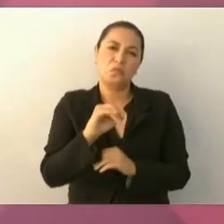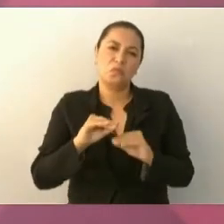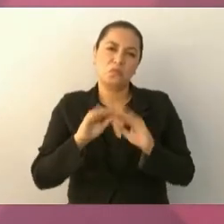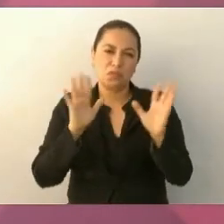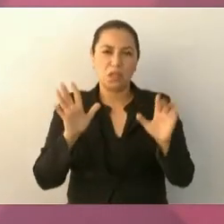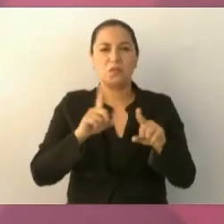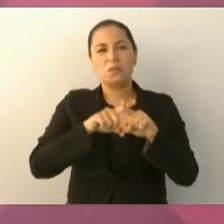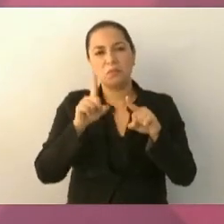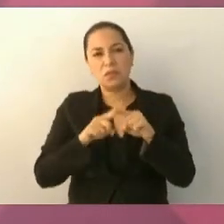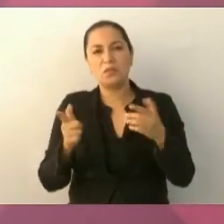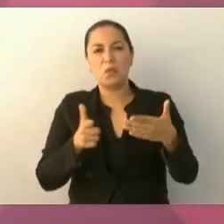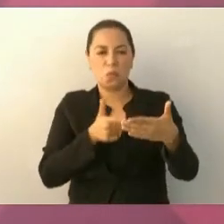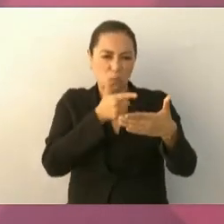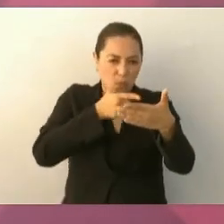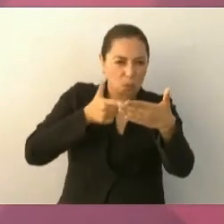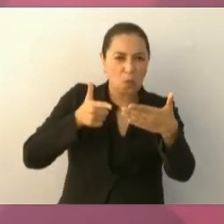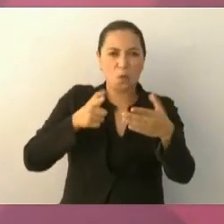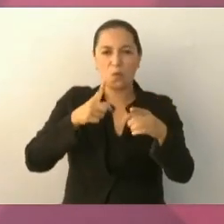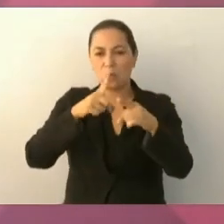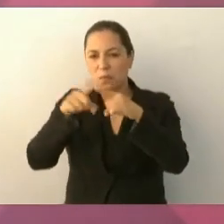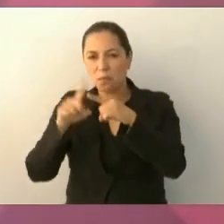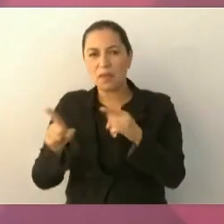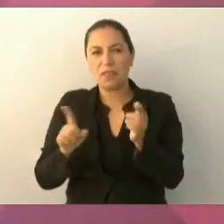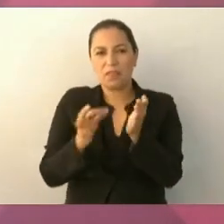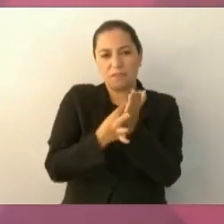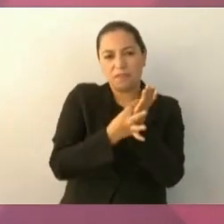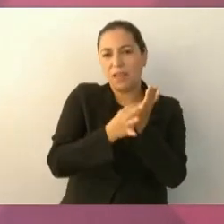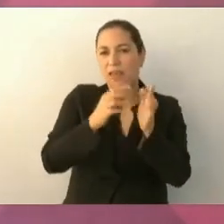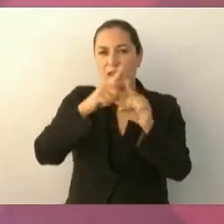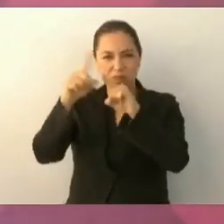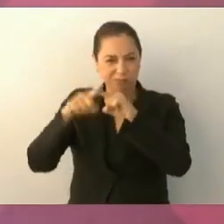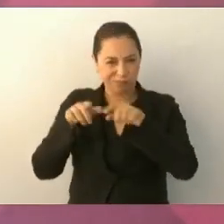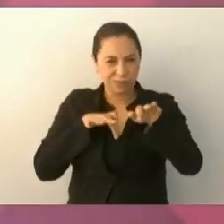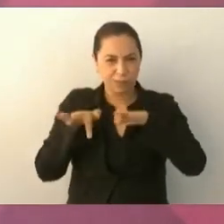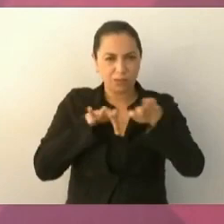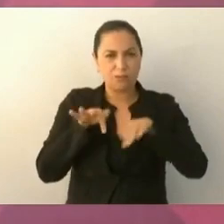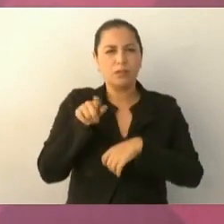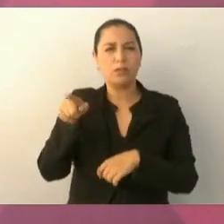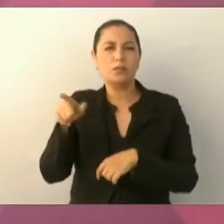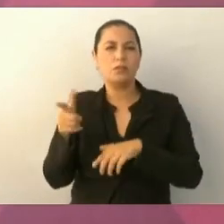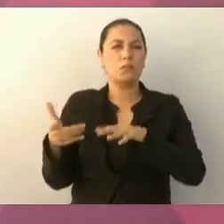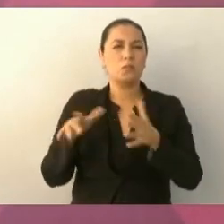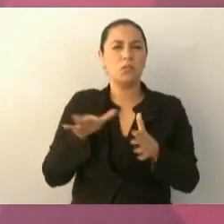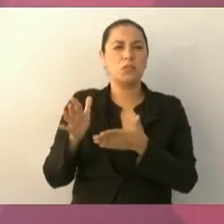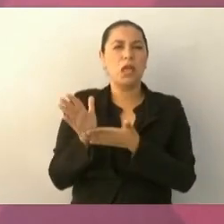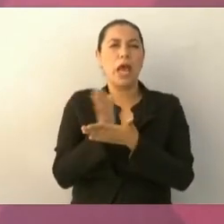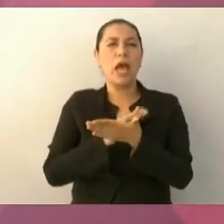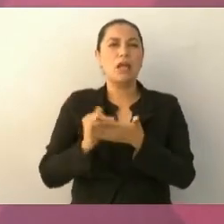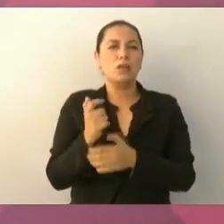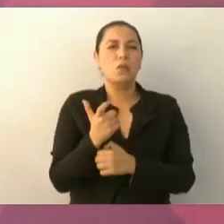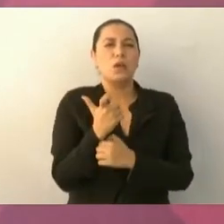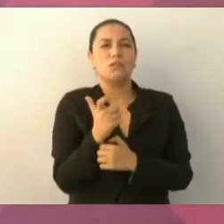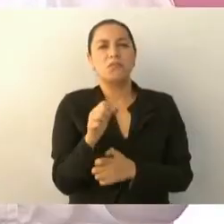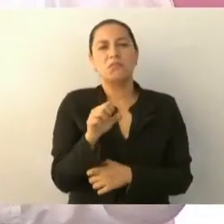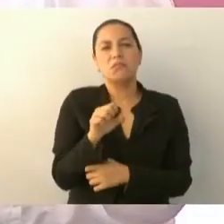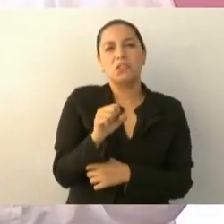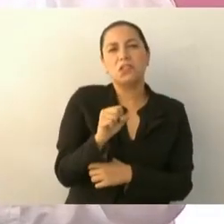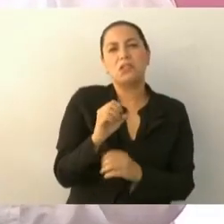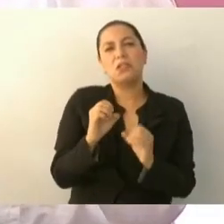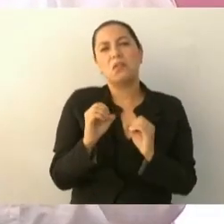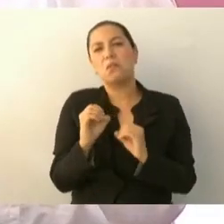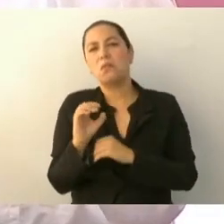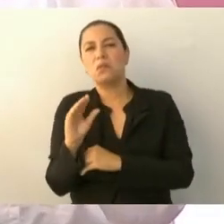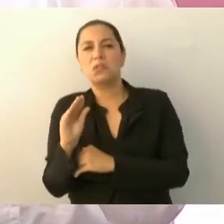soldador, que pueden ganar, están ganando 60, 80 mil